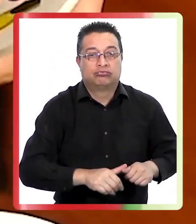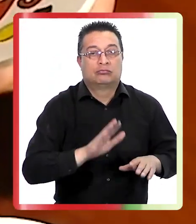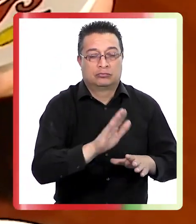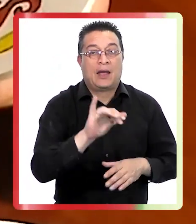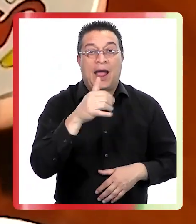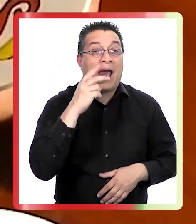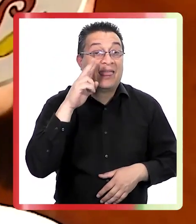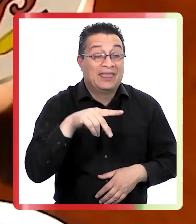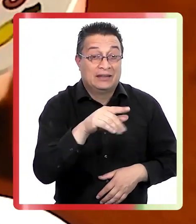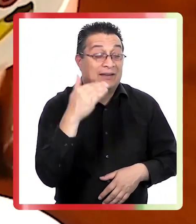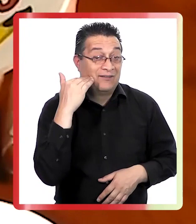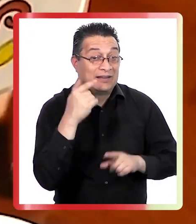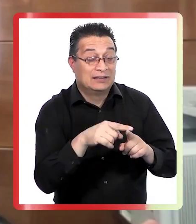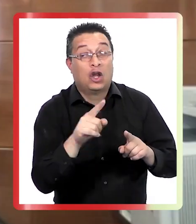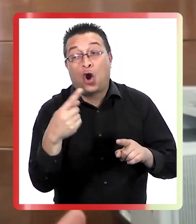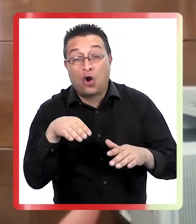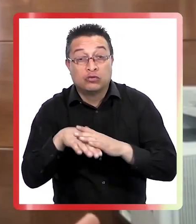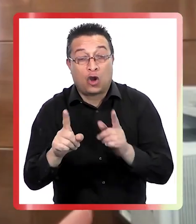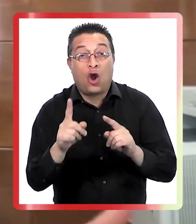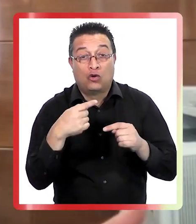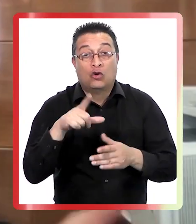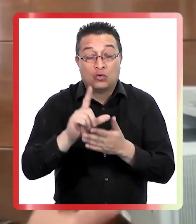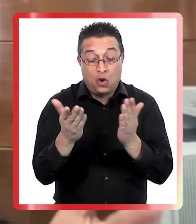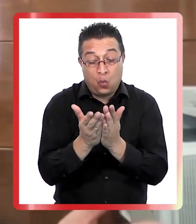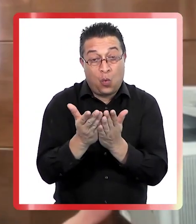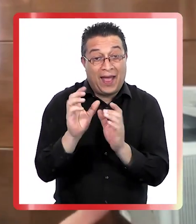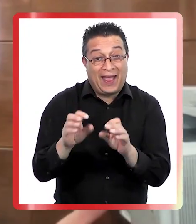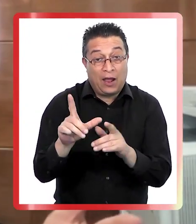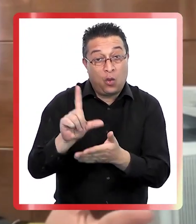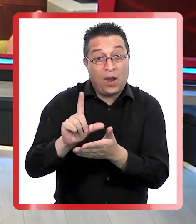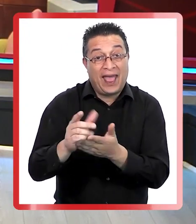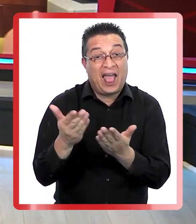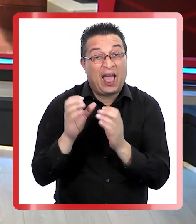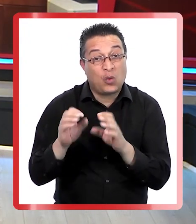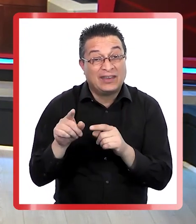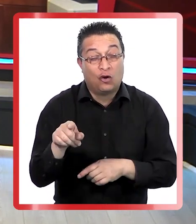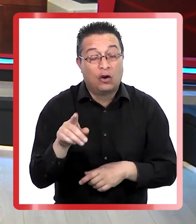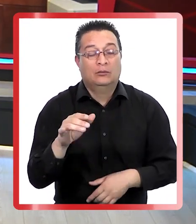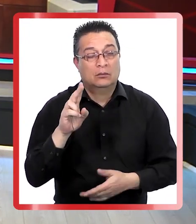ser jardines infantiles o guarderías, sino que espacios educativos.